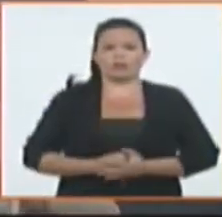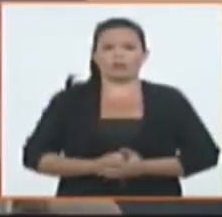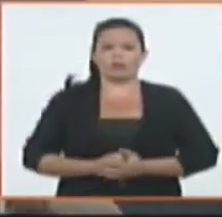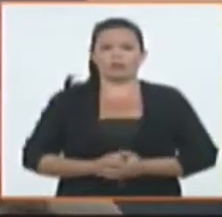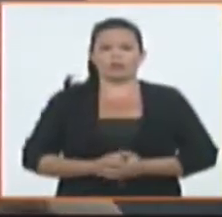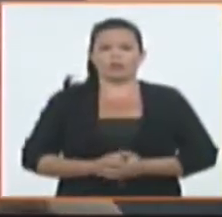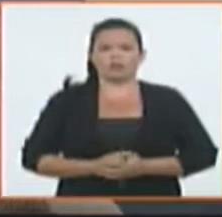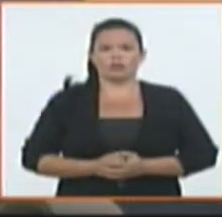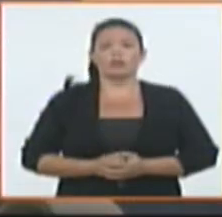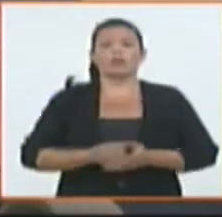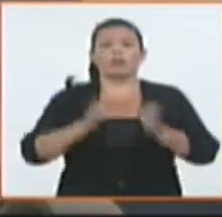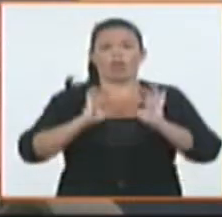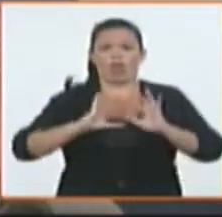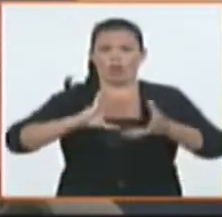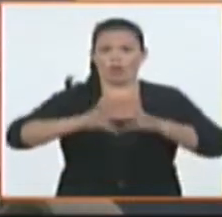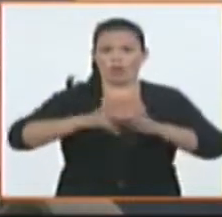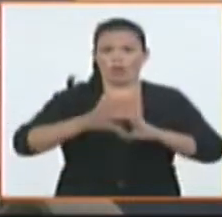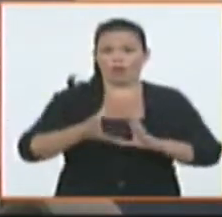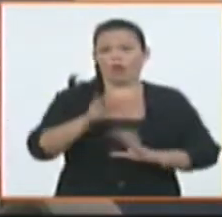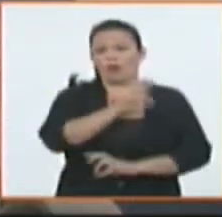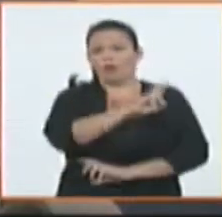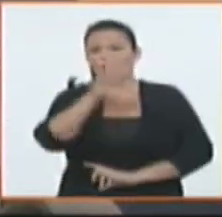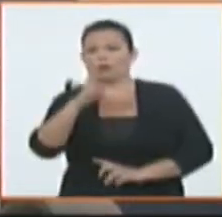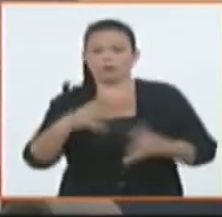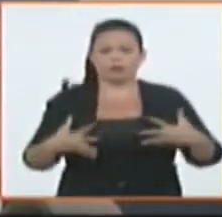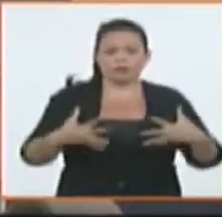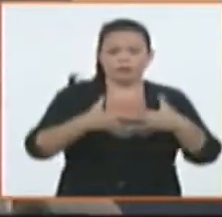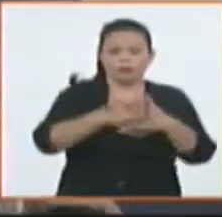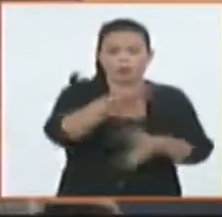es la manera en que interactúa con las instituciones revolucionarias.